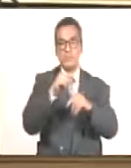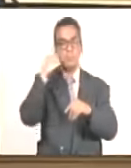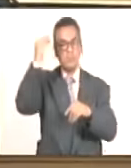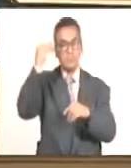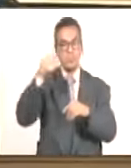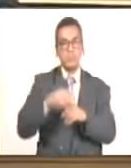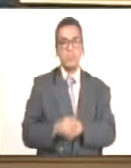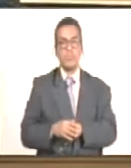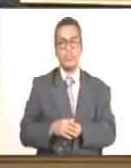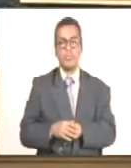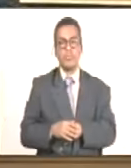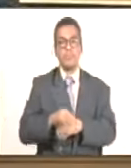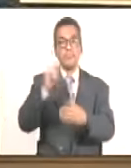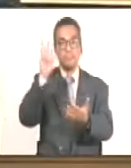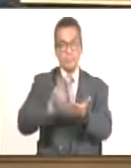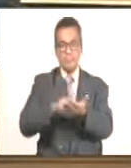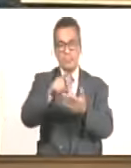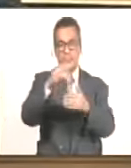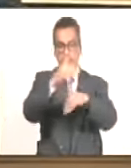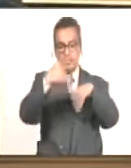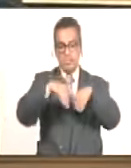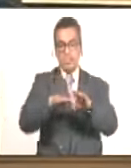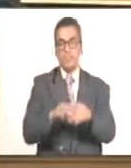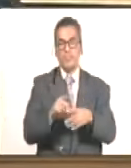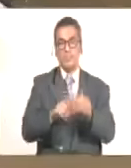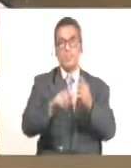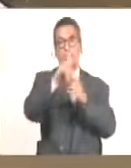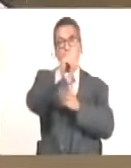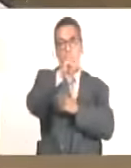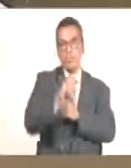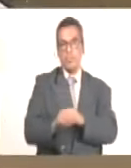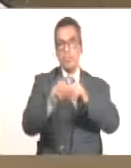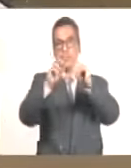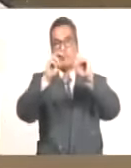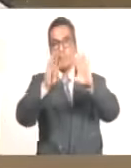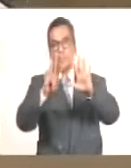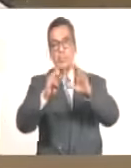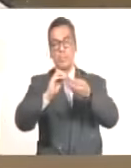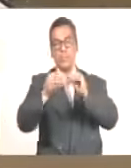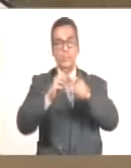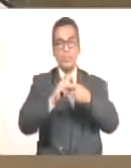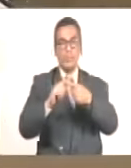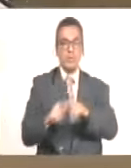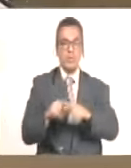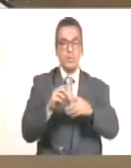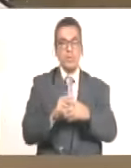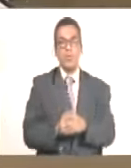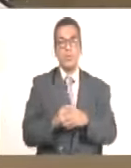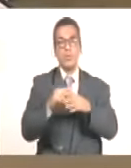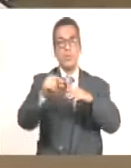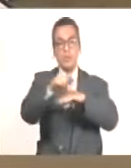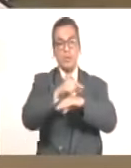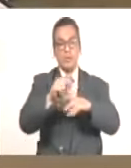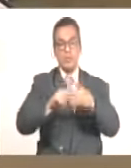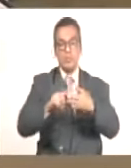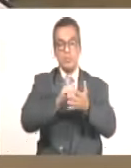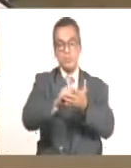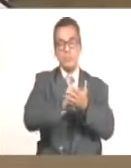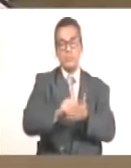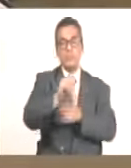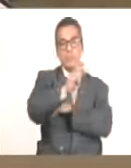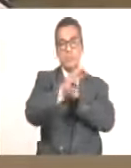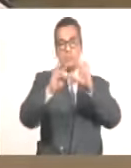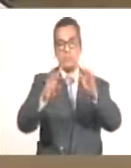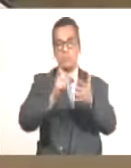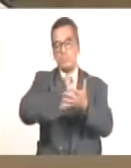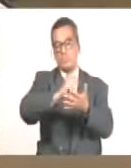Consideración. Aprobado. Siguiente. Centésimo noveno. Se propone aprobar con modificación la denominación del epígrafe del artículo 49, el